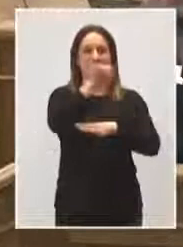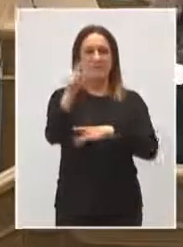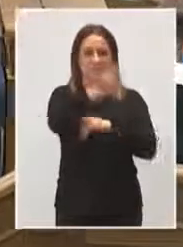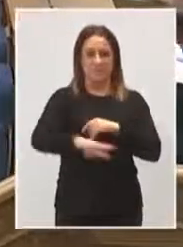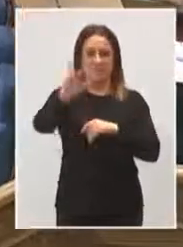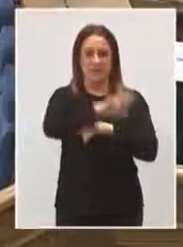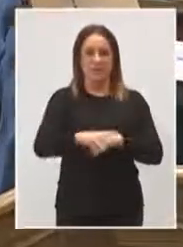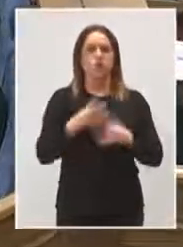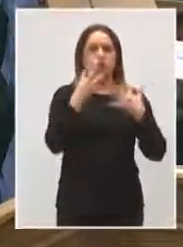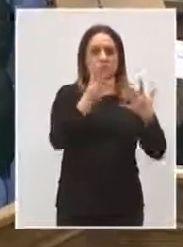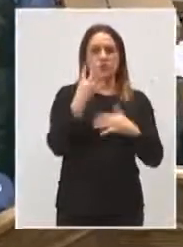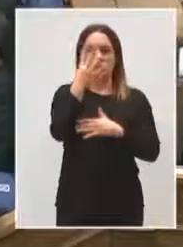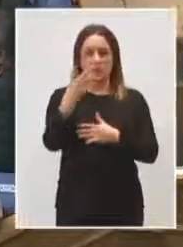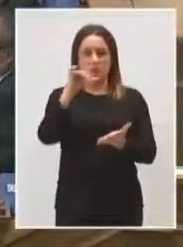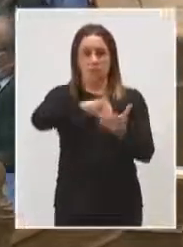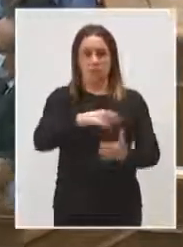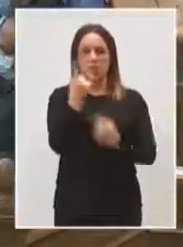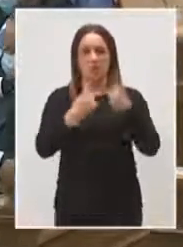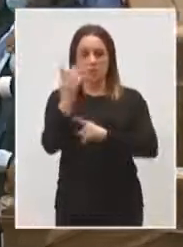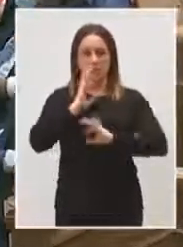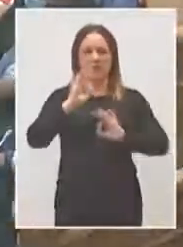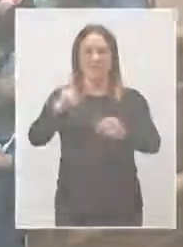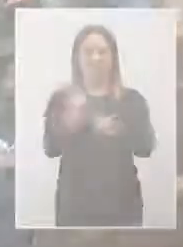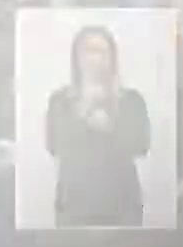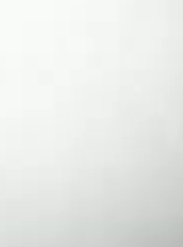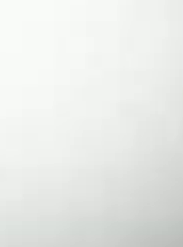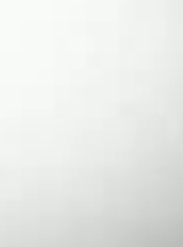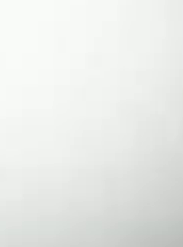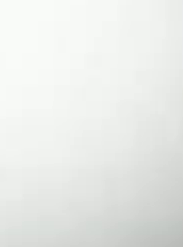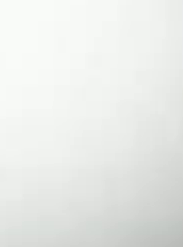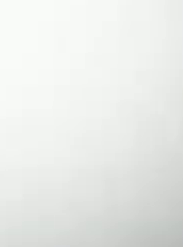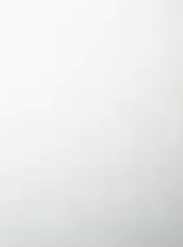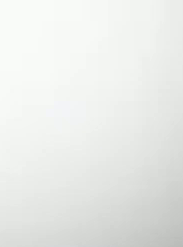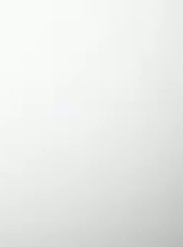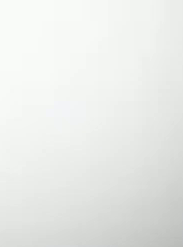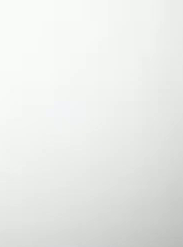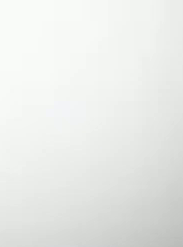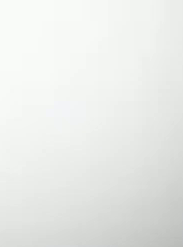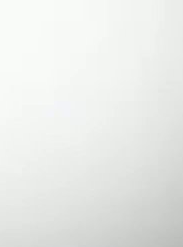centros, máis algúns especializados, que están facendo un trabajo extraordinario. para unha das redes máis grande